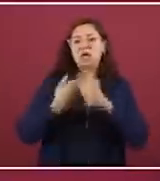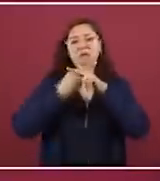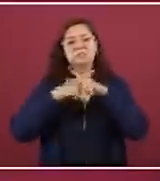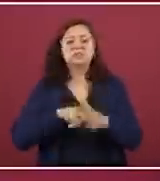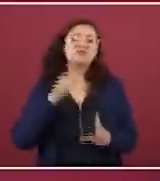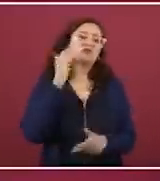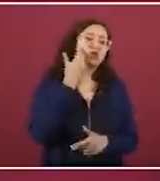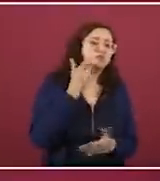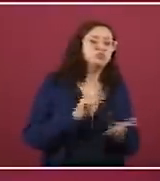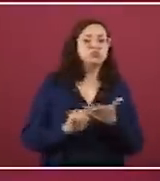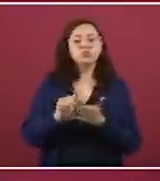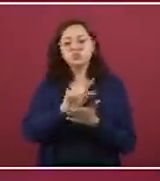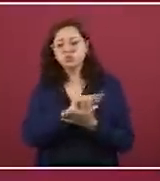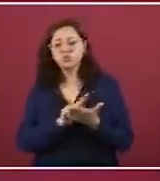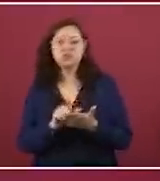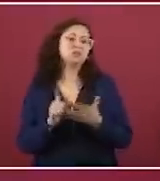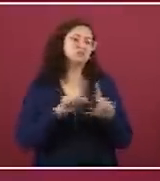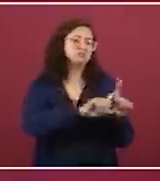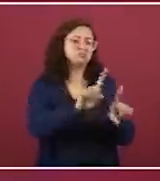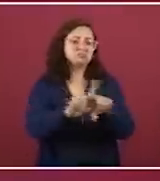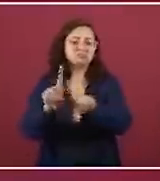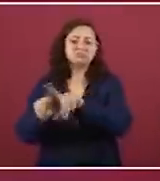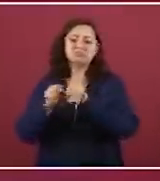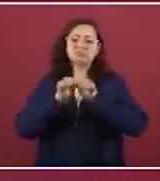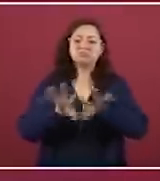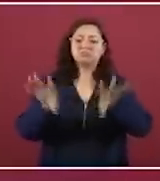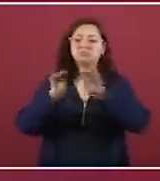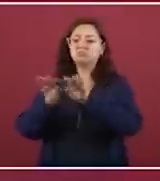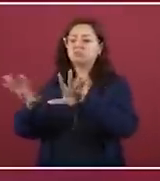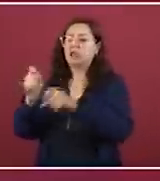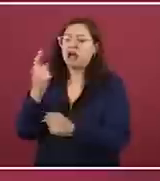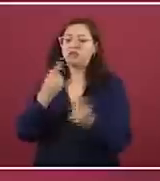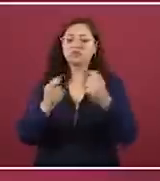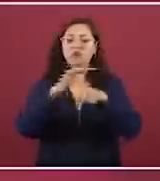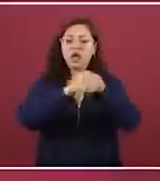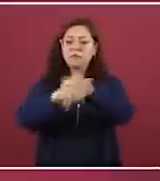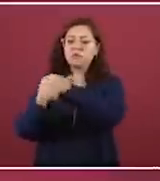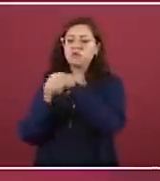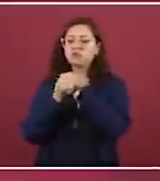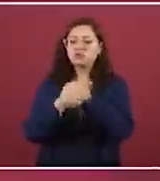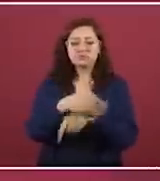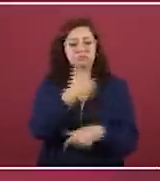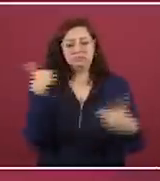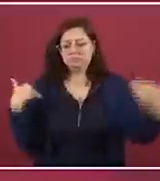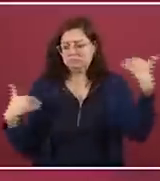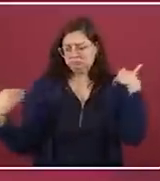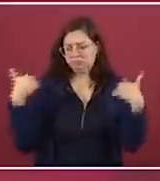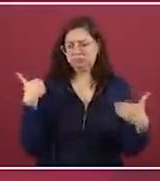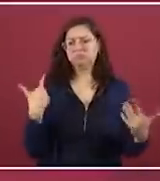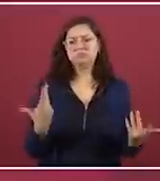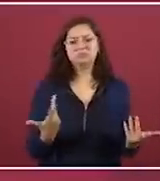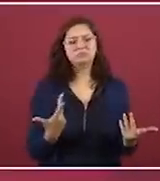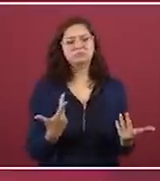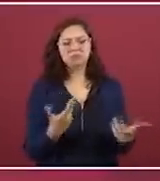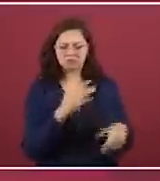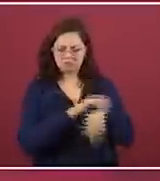hasta de publicistas amigos. Oye, es que